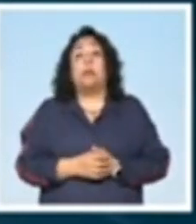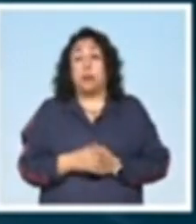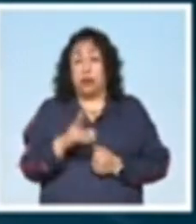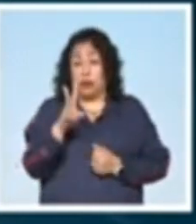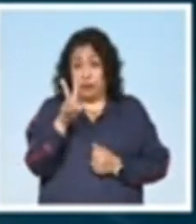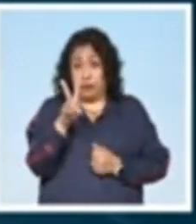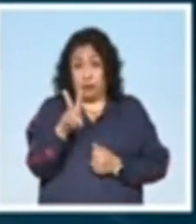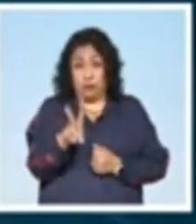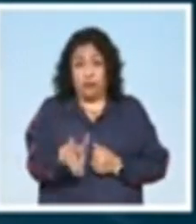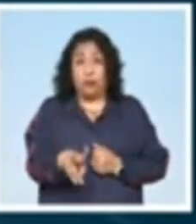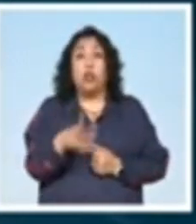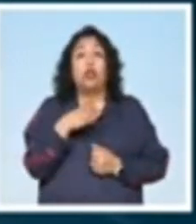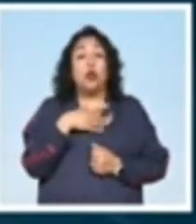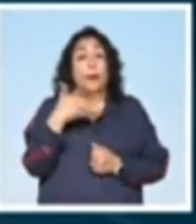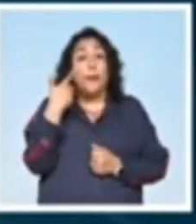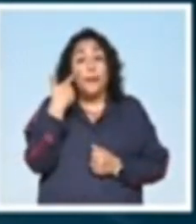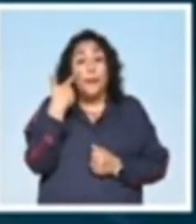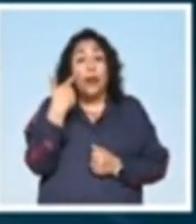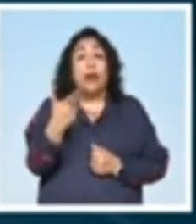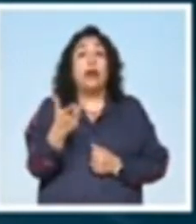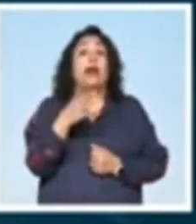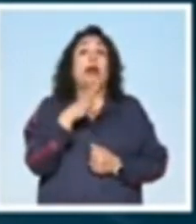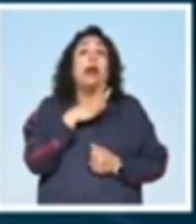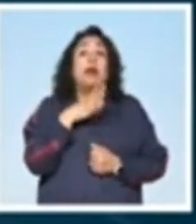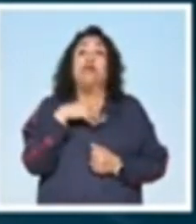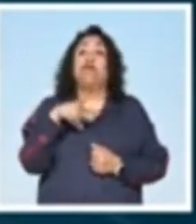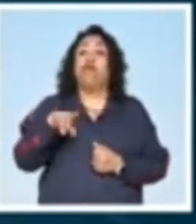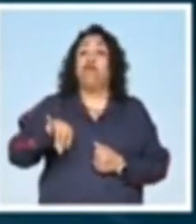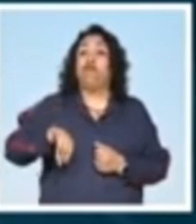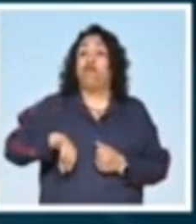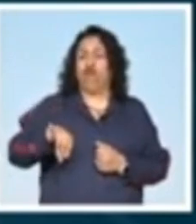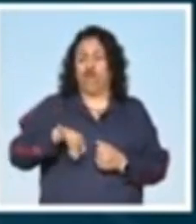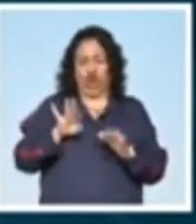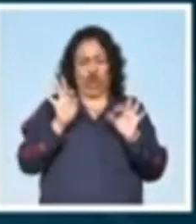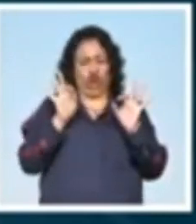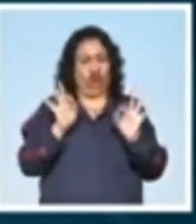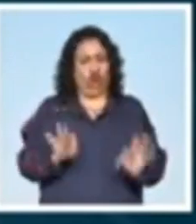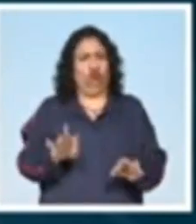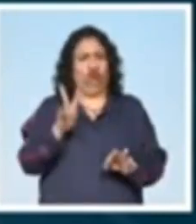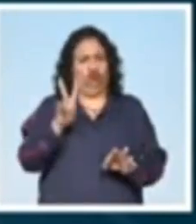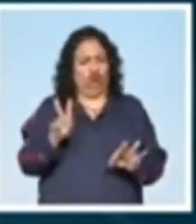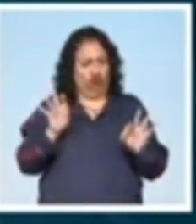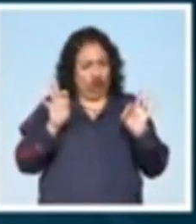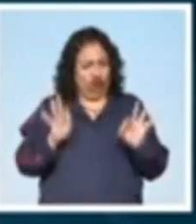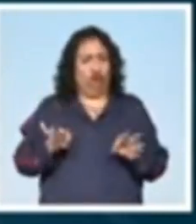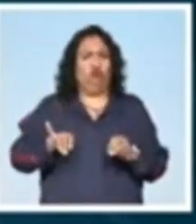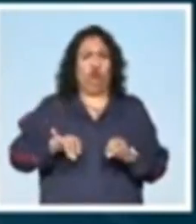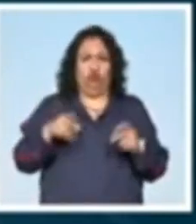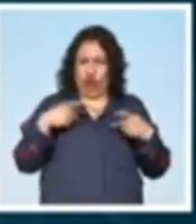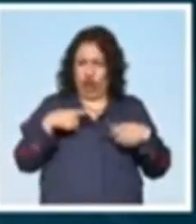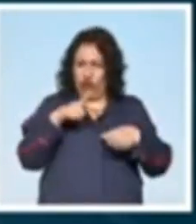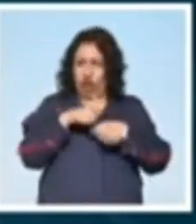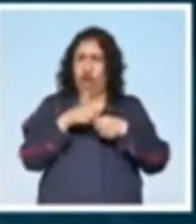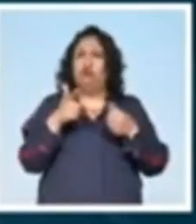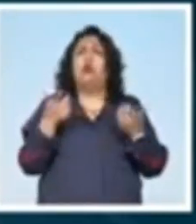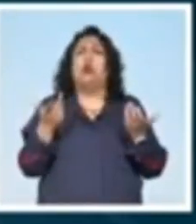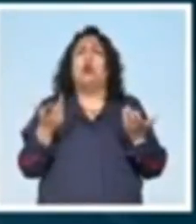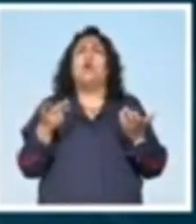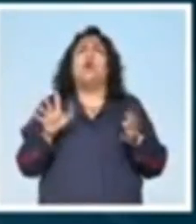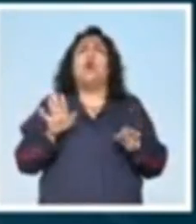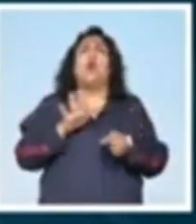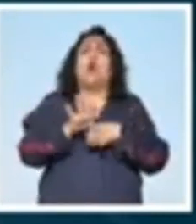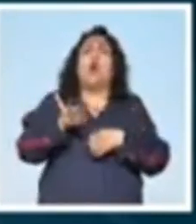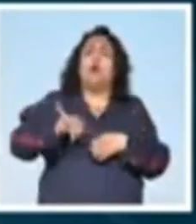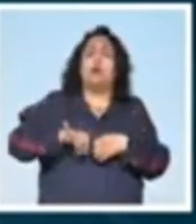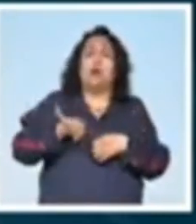realmente viera yo que tuvieran un interés genuino, digamos, personal, ya con la fusión de